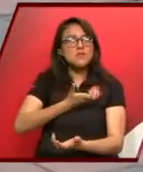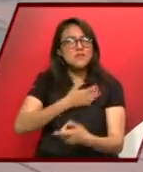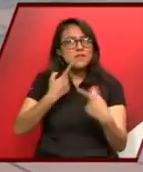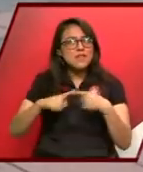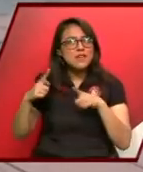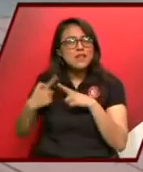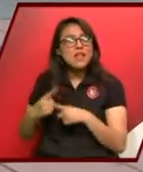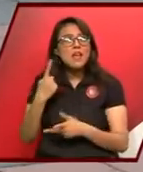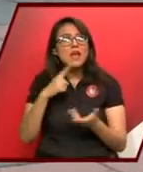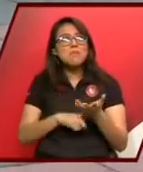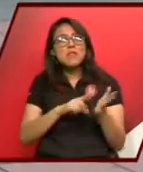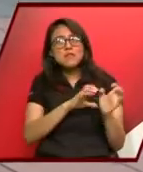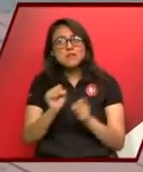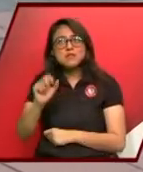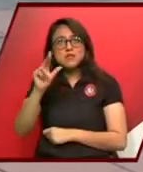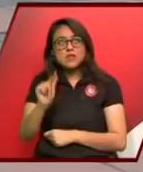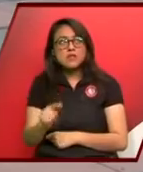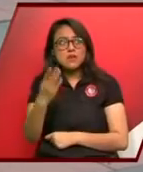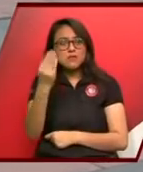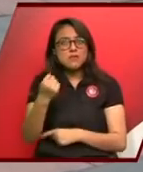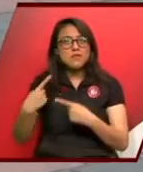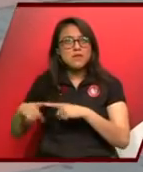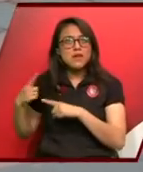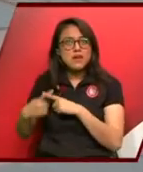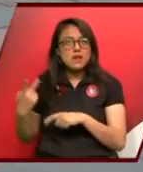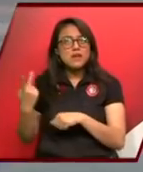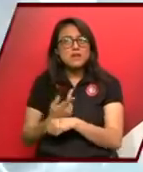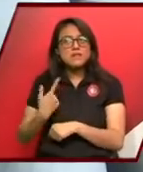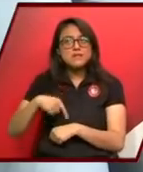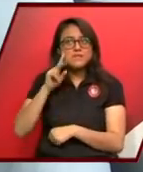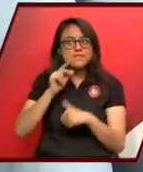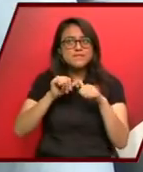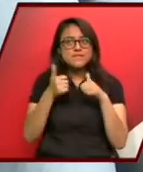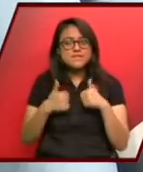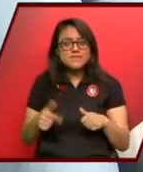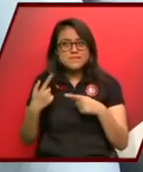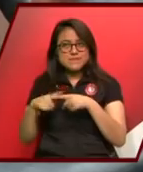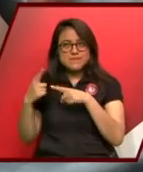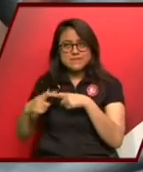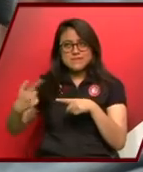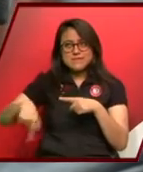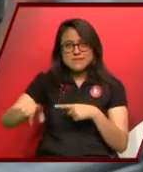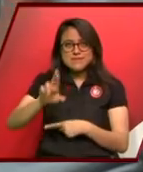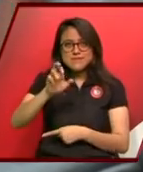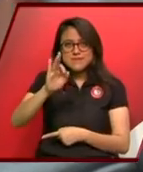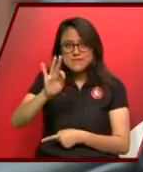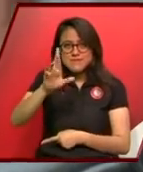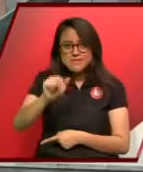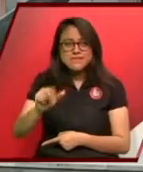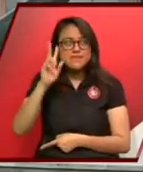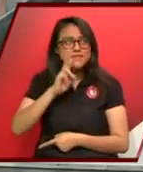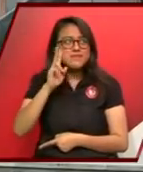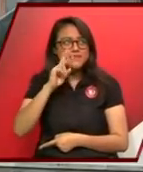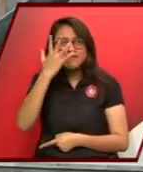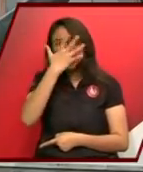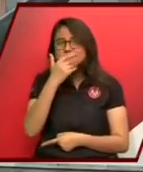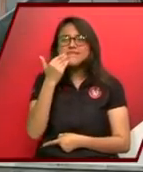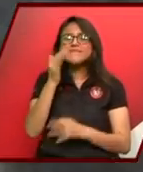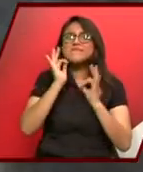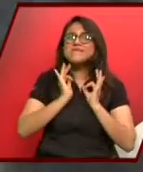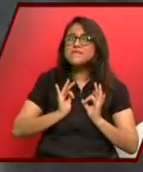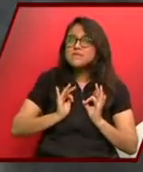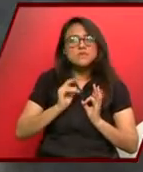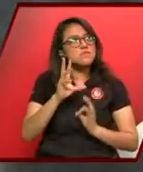Desde 1979 la Plaza Manuel Tolsa es el hogar de esta escultura, debido a que en Reforma ya no la podían apreciar con calma y tranquilidad.